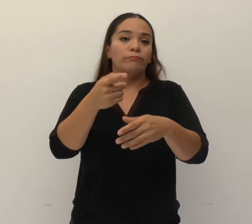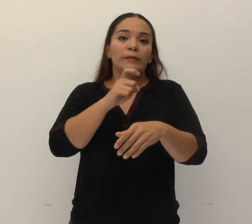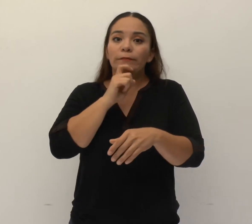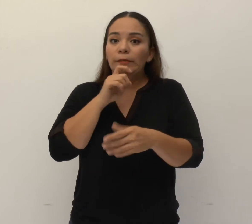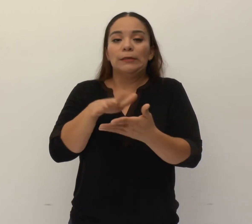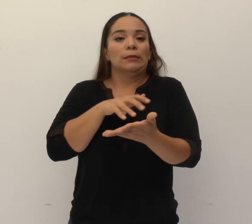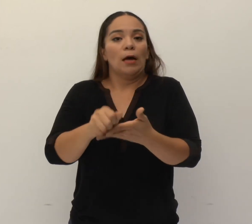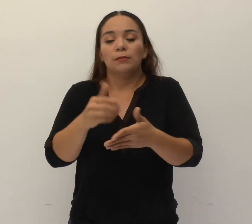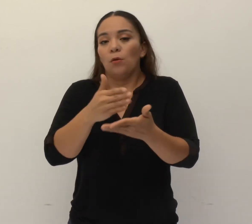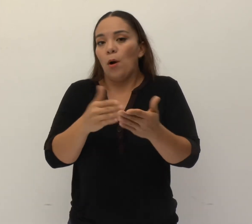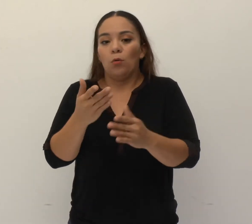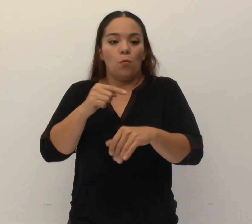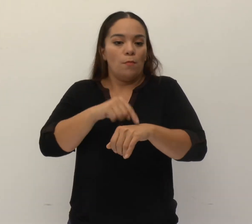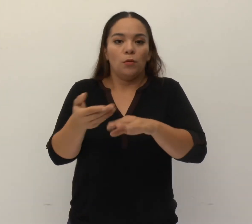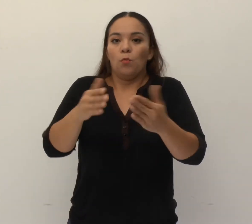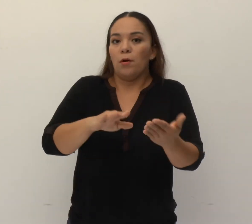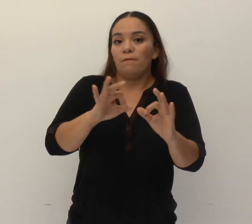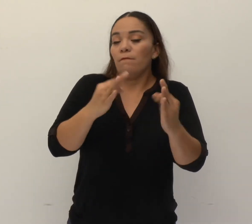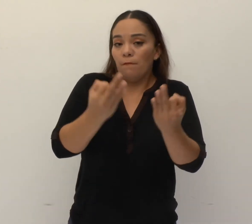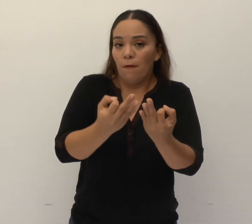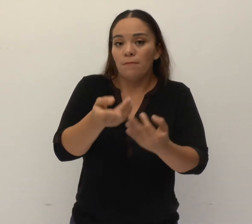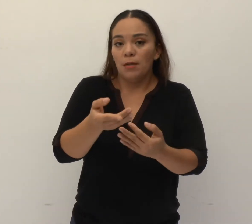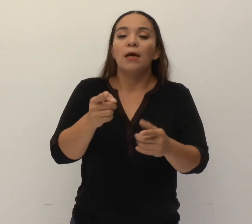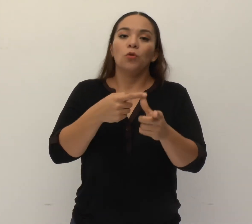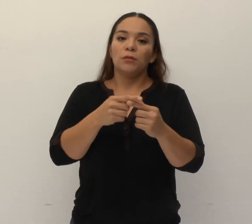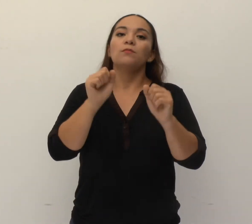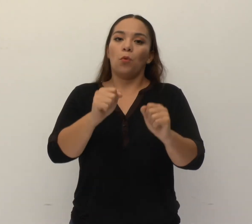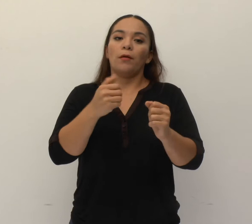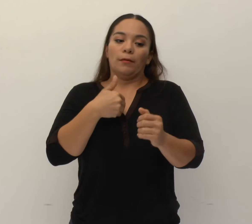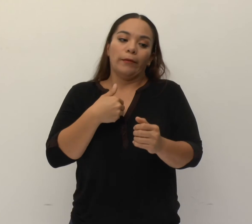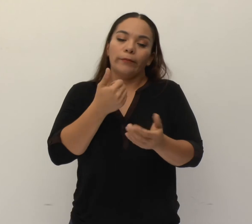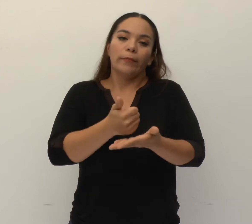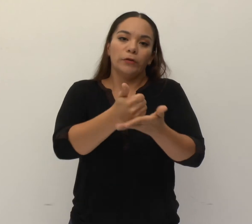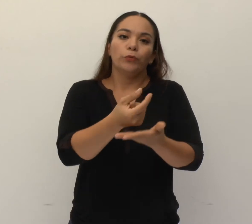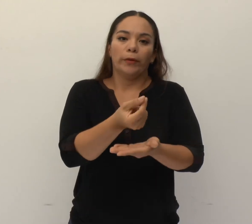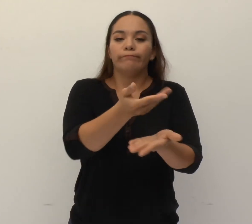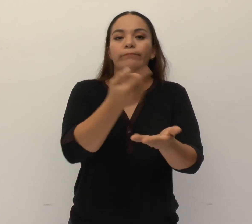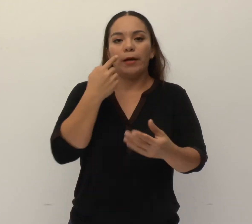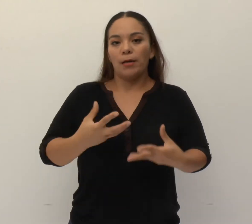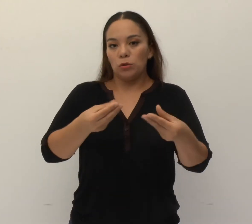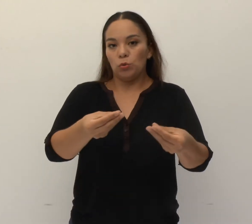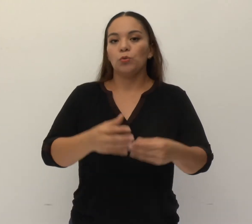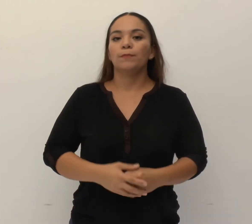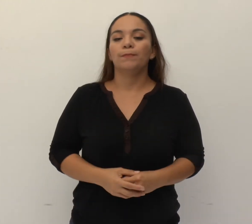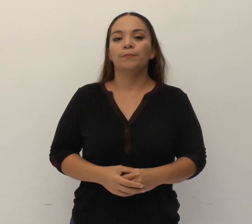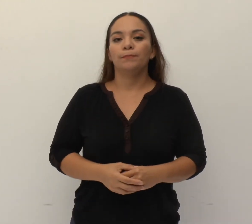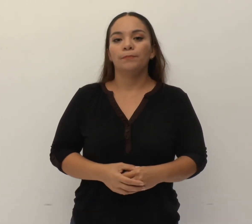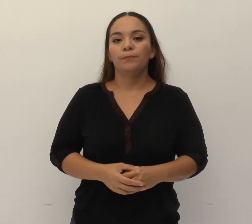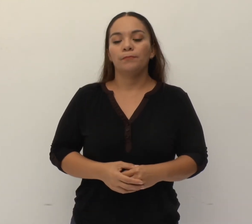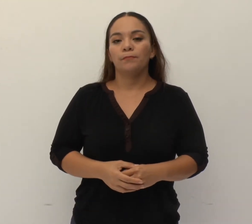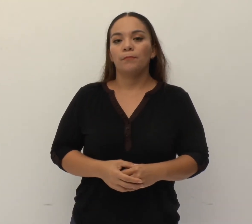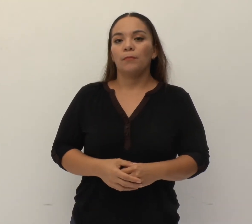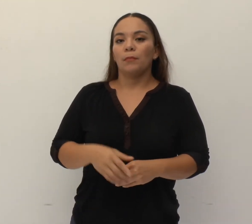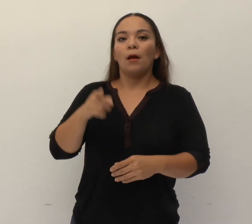un desastre y principalmente de una muerte en la familia, pudieran con ese dinero sufragar los gastos. Y